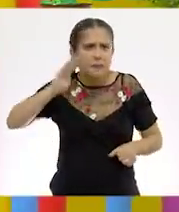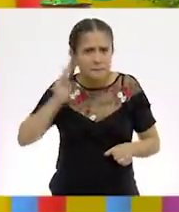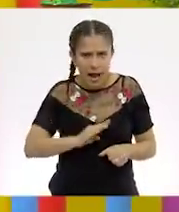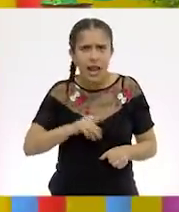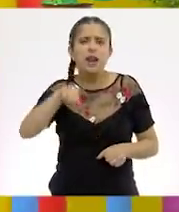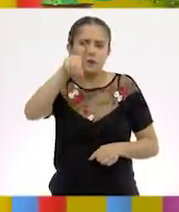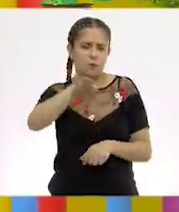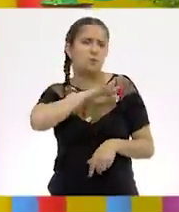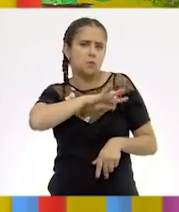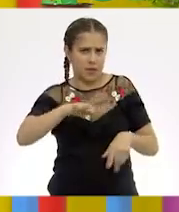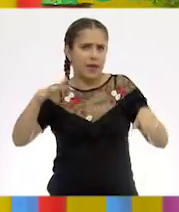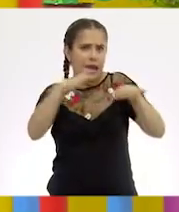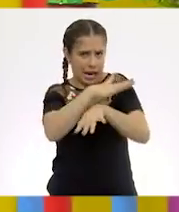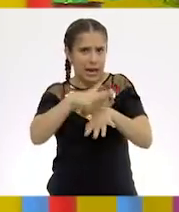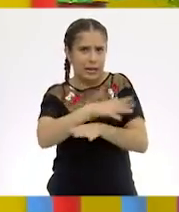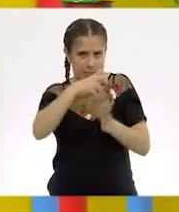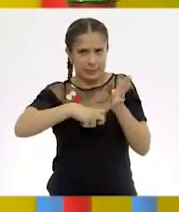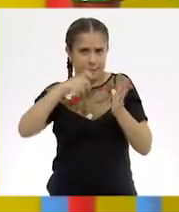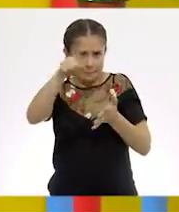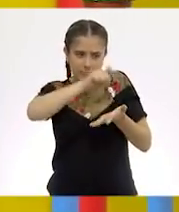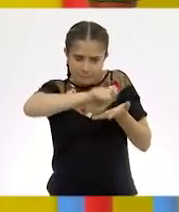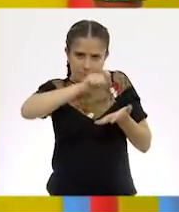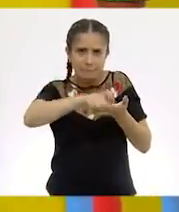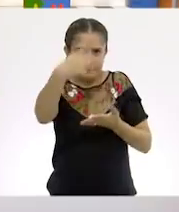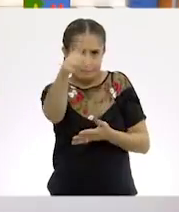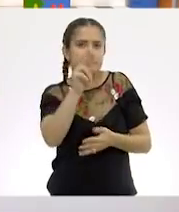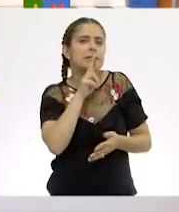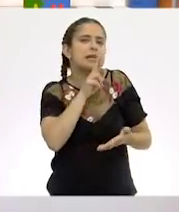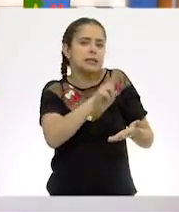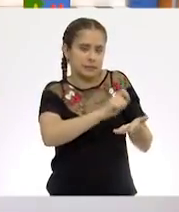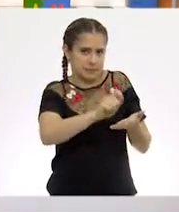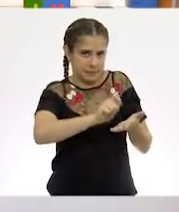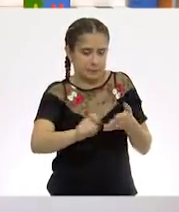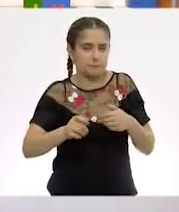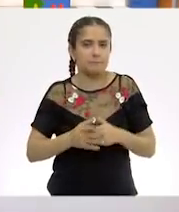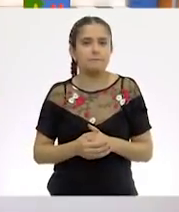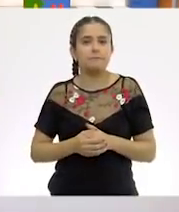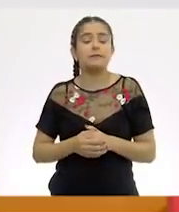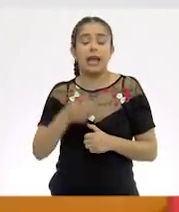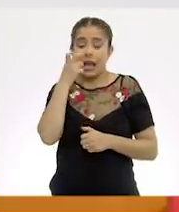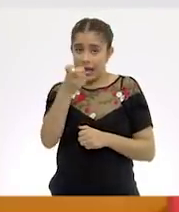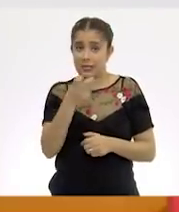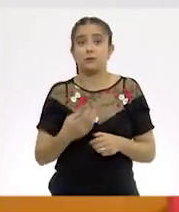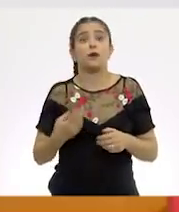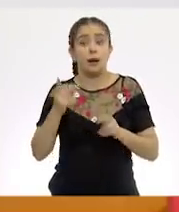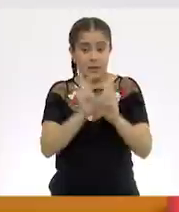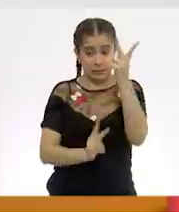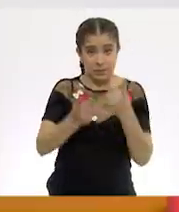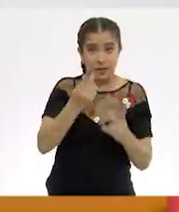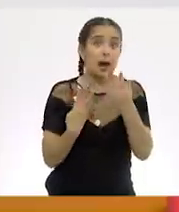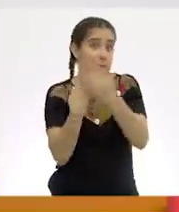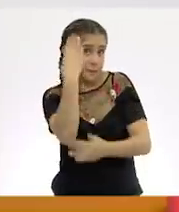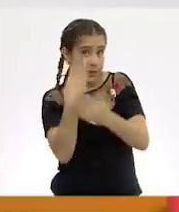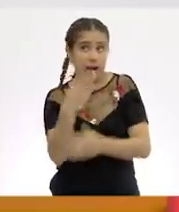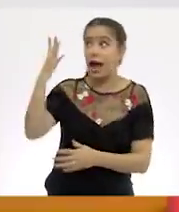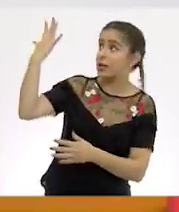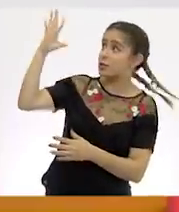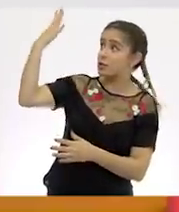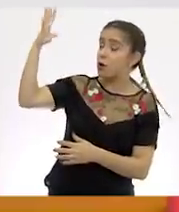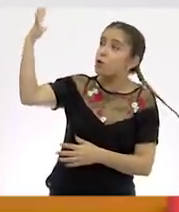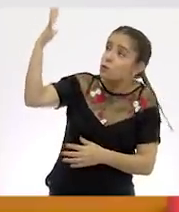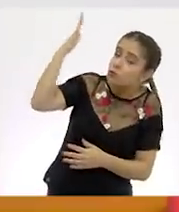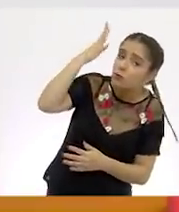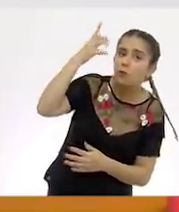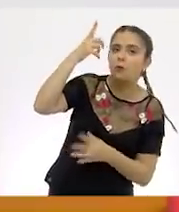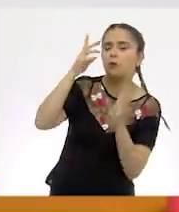cambiarla. ¿Listos? Muy bien. En la mañana las plantas buscan los rayos del sol. Y entonces vamos a